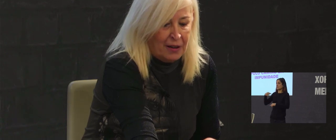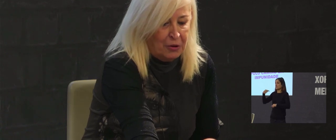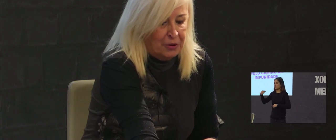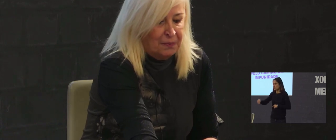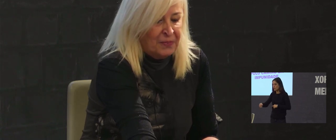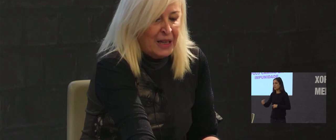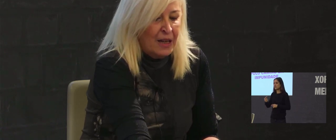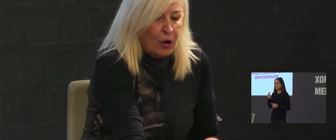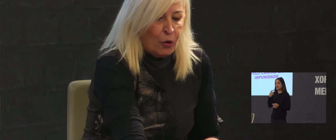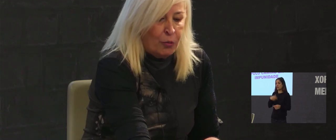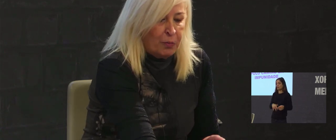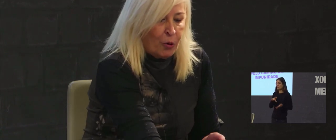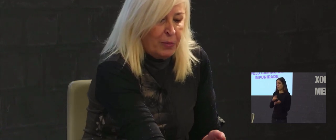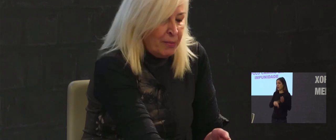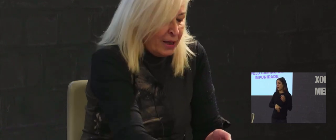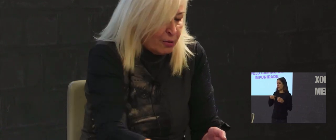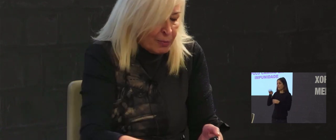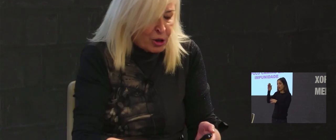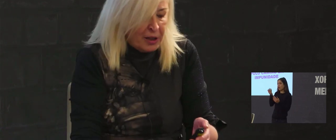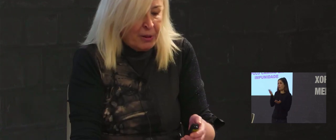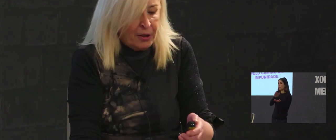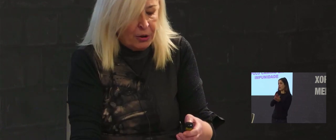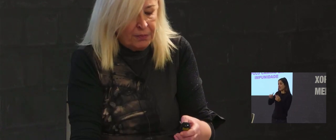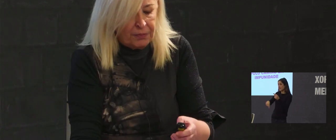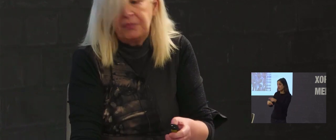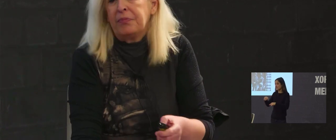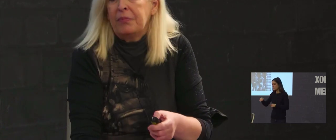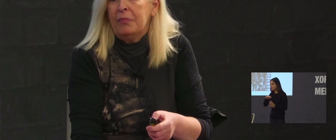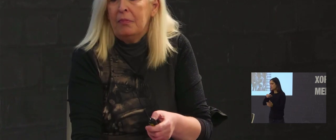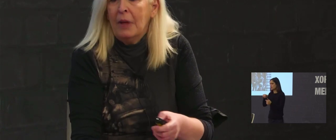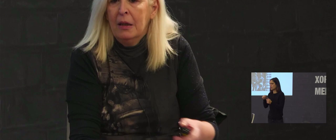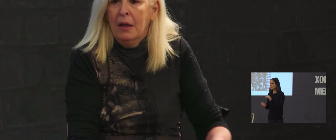de Franco, ¿no? O primeiro vamos a ir vendo